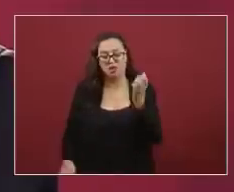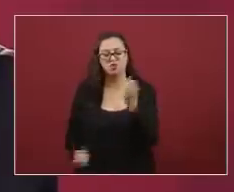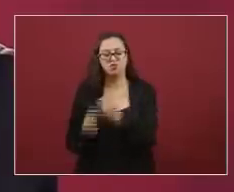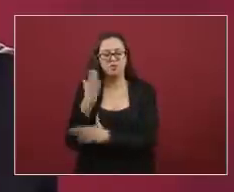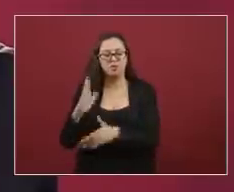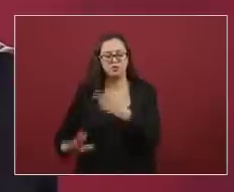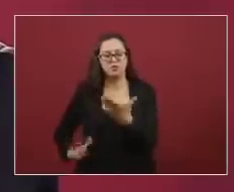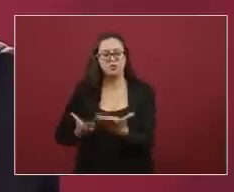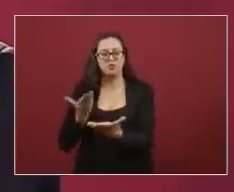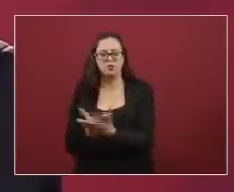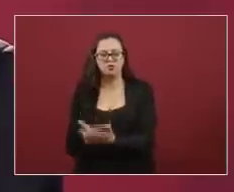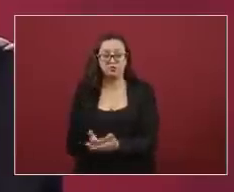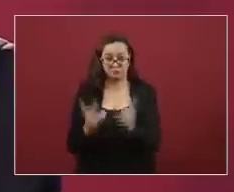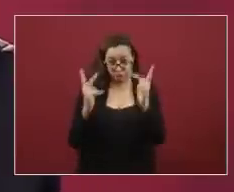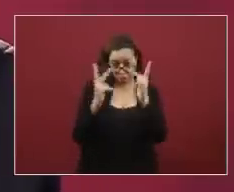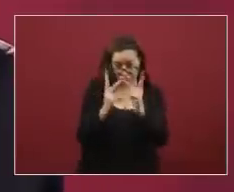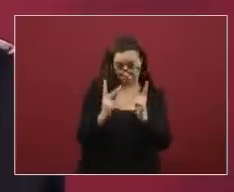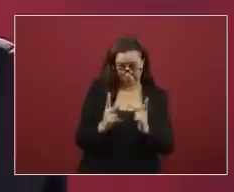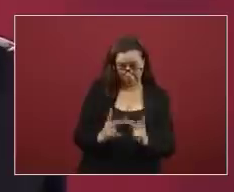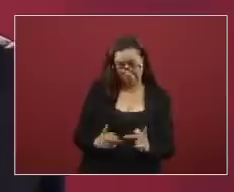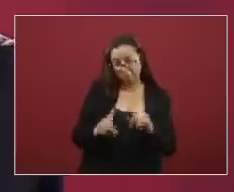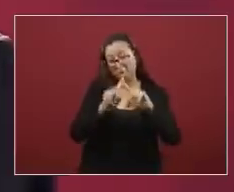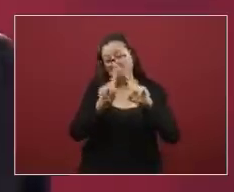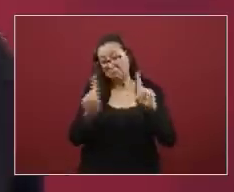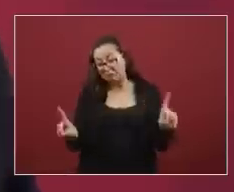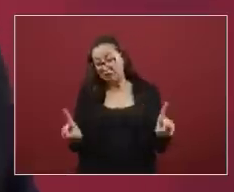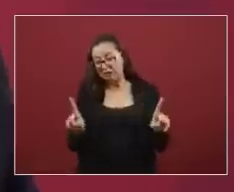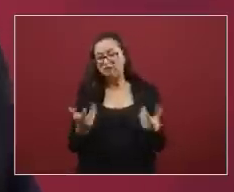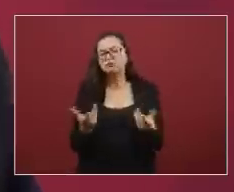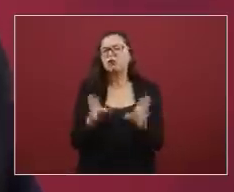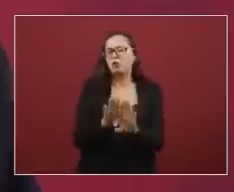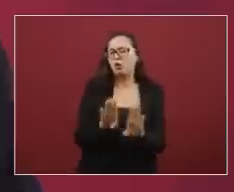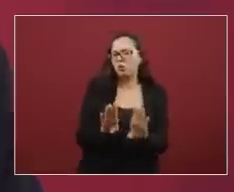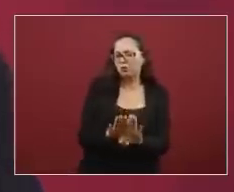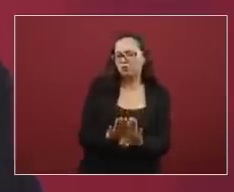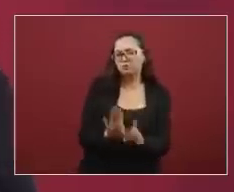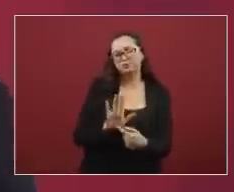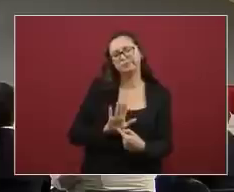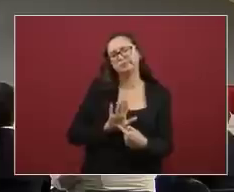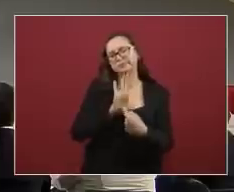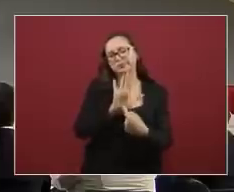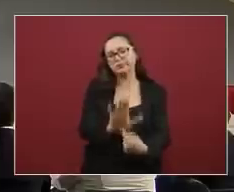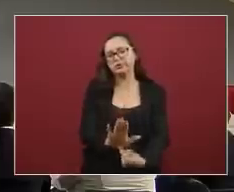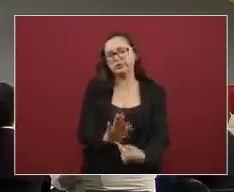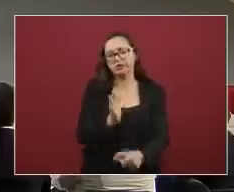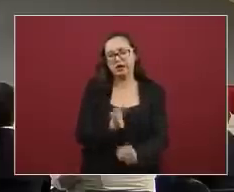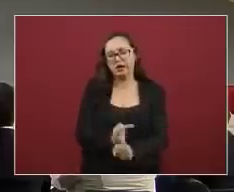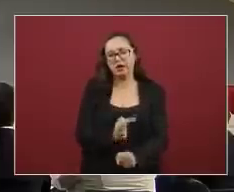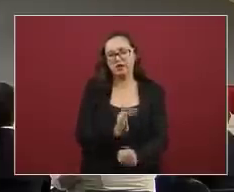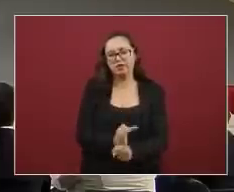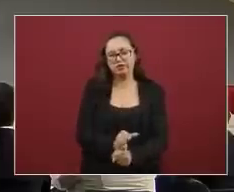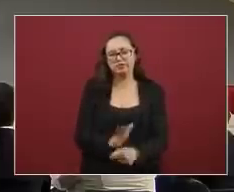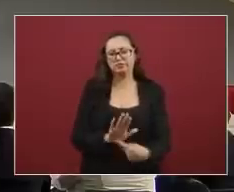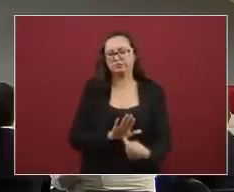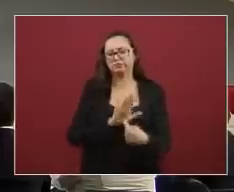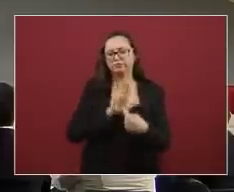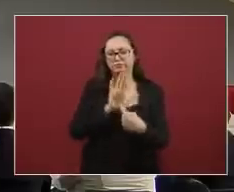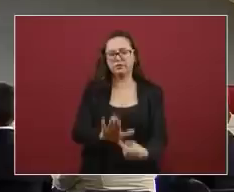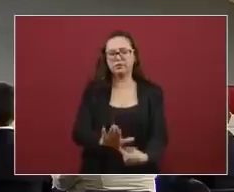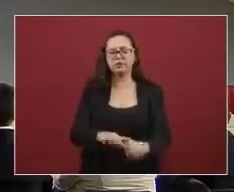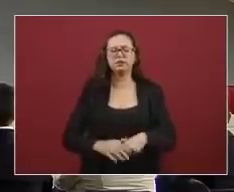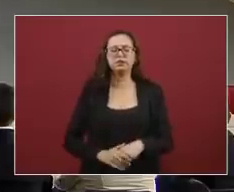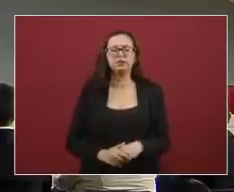proponiendo. Y él va a hacer esta exposición y este documento